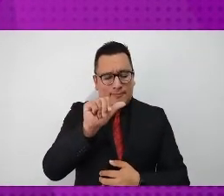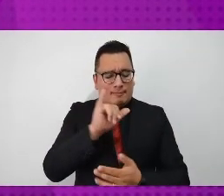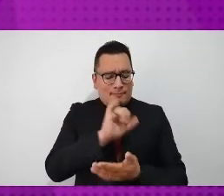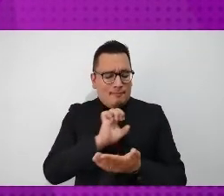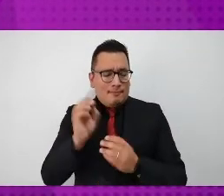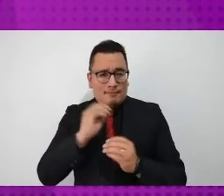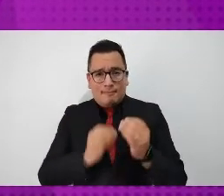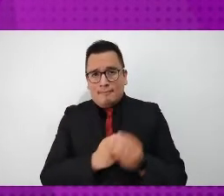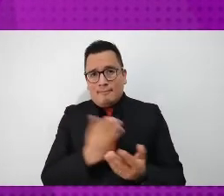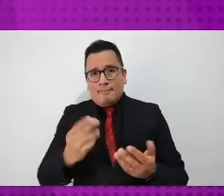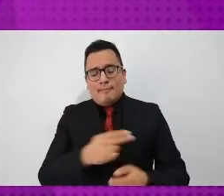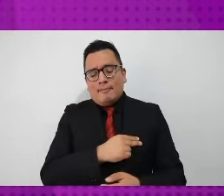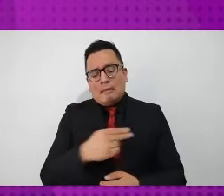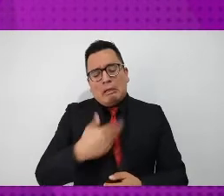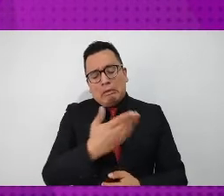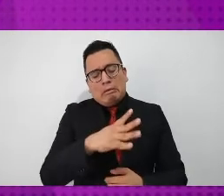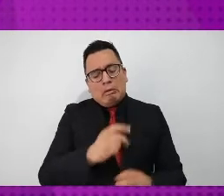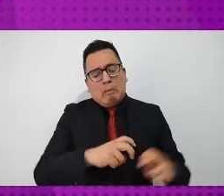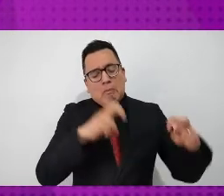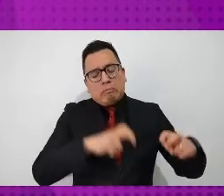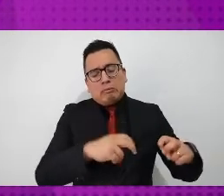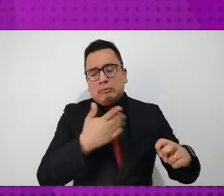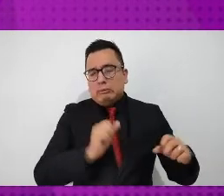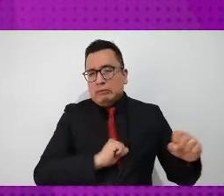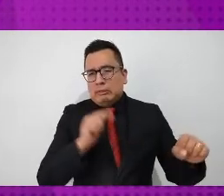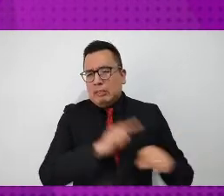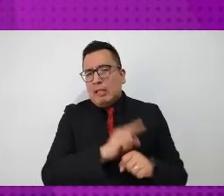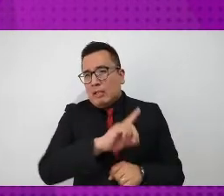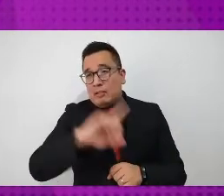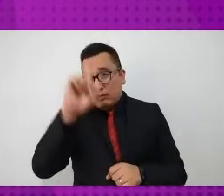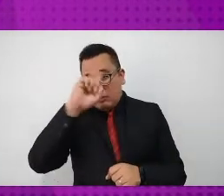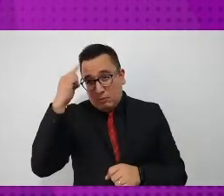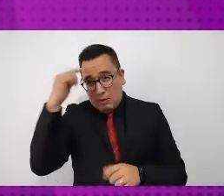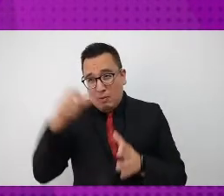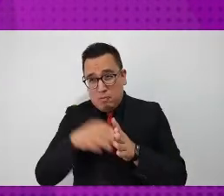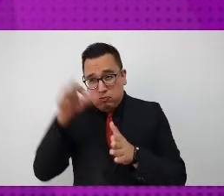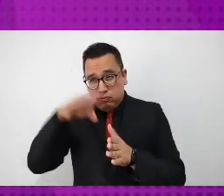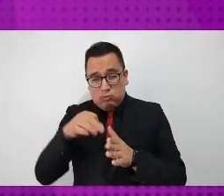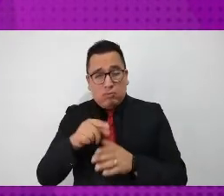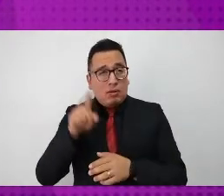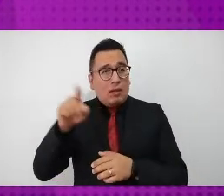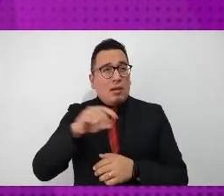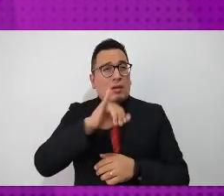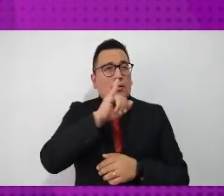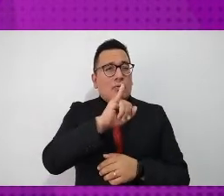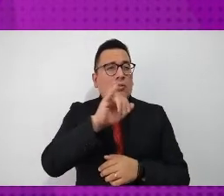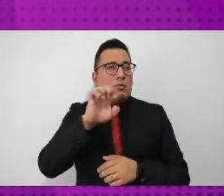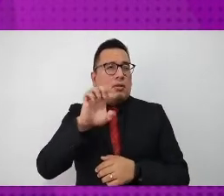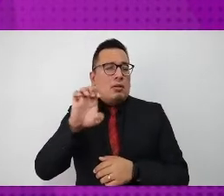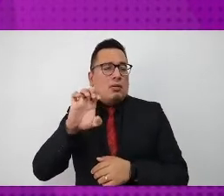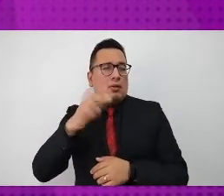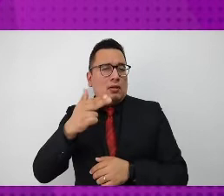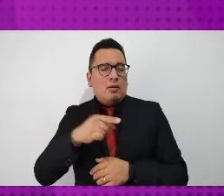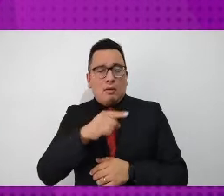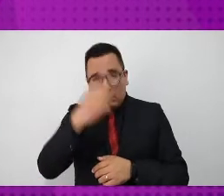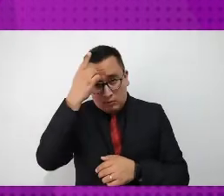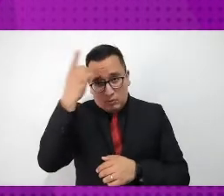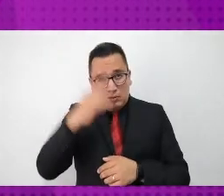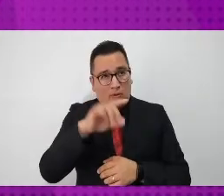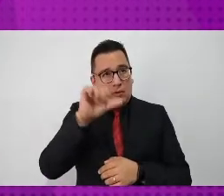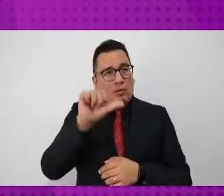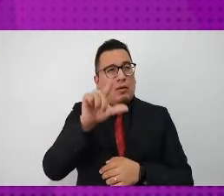coahuila el día de hoy tenemos un invitado especial el consejero electoral del instituto electoral del estado de hidalgo doctor